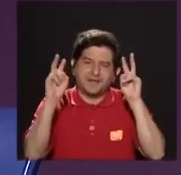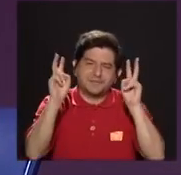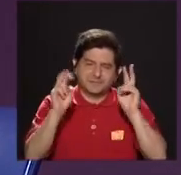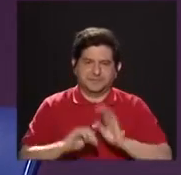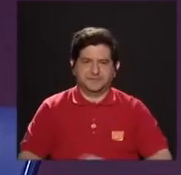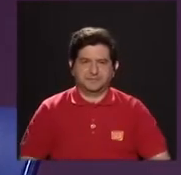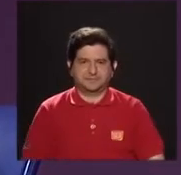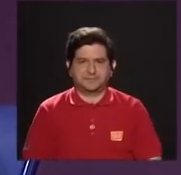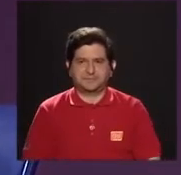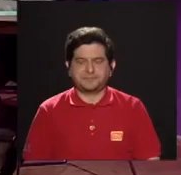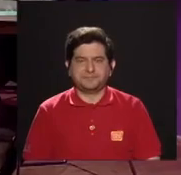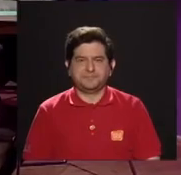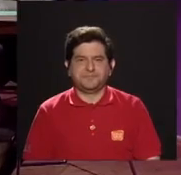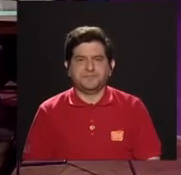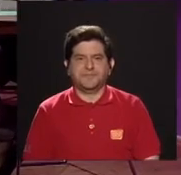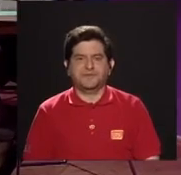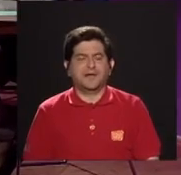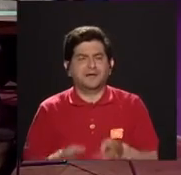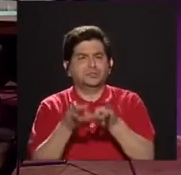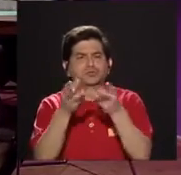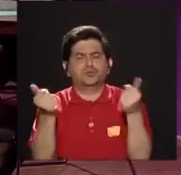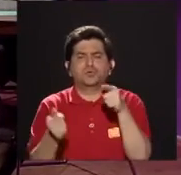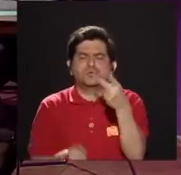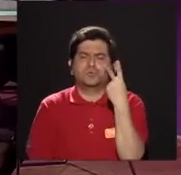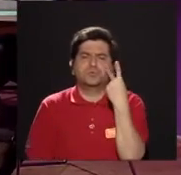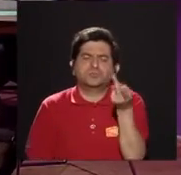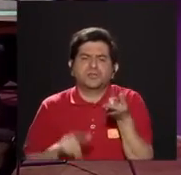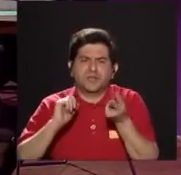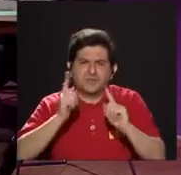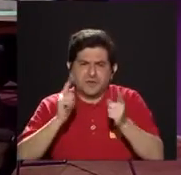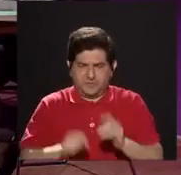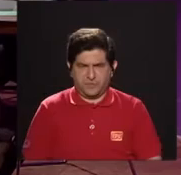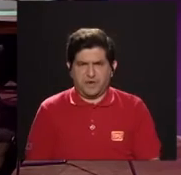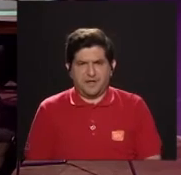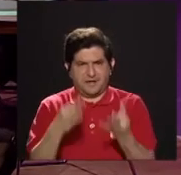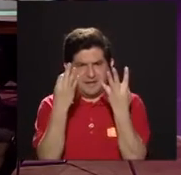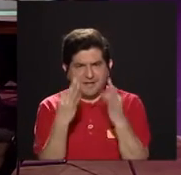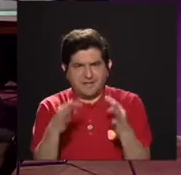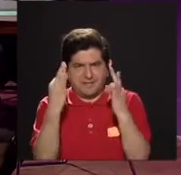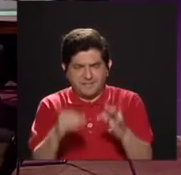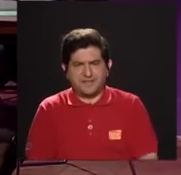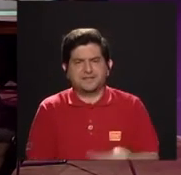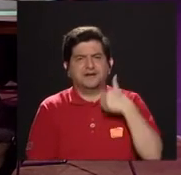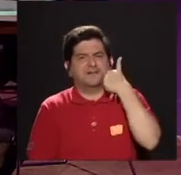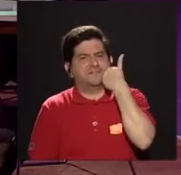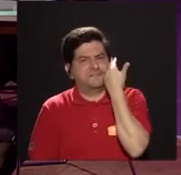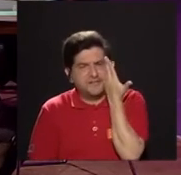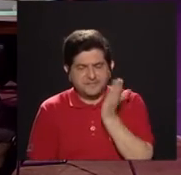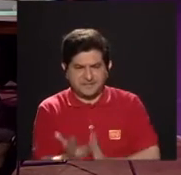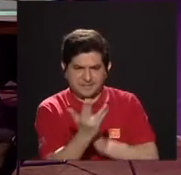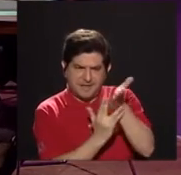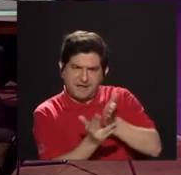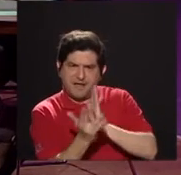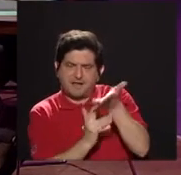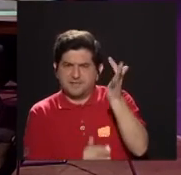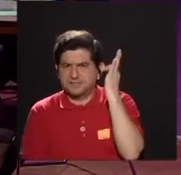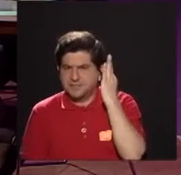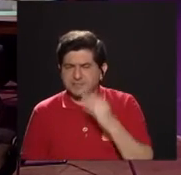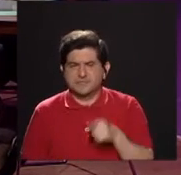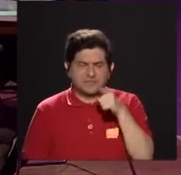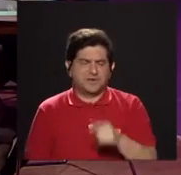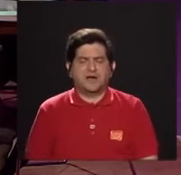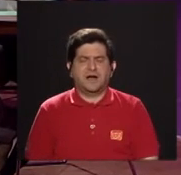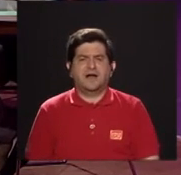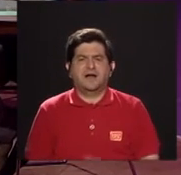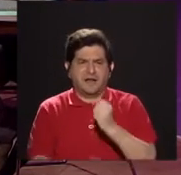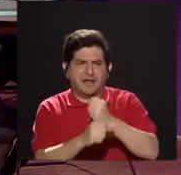¿Cómo, a ver, qué solución visualizan ustedes como para ir facilitando el acceso de mujeres a esos puestos de